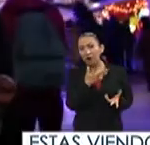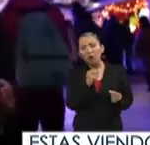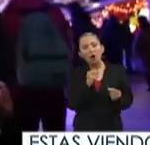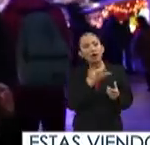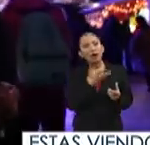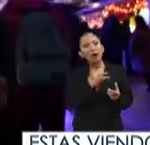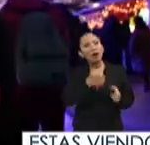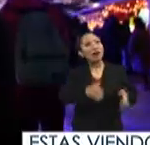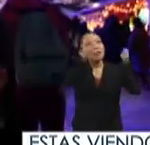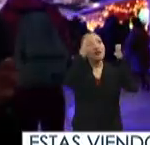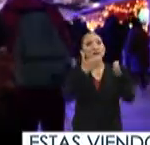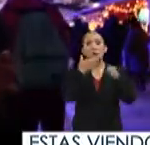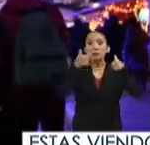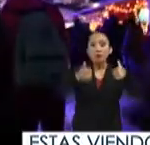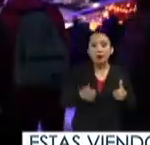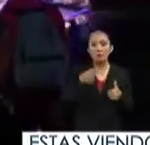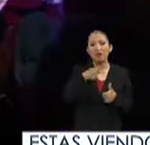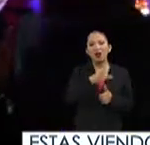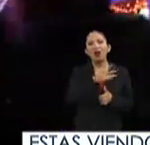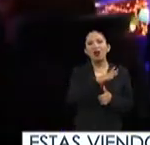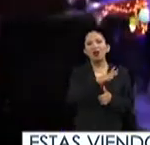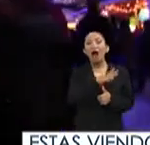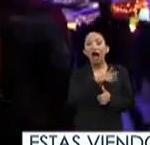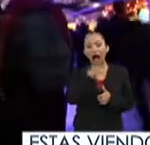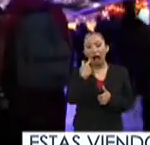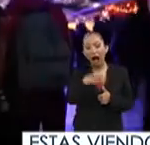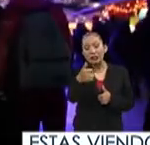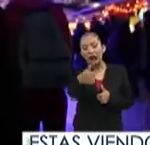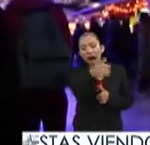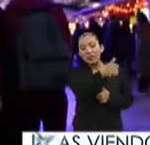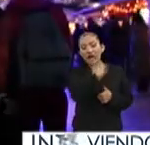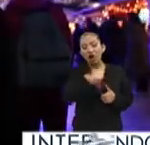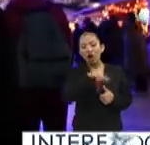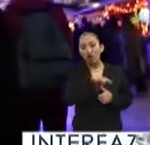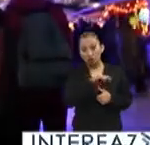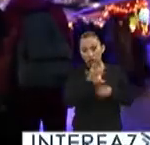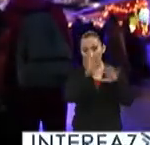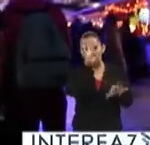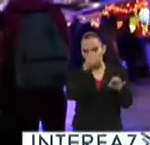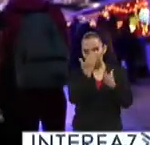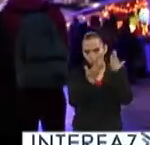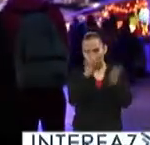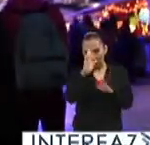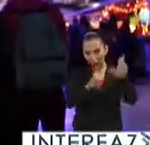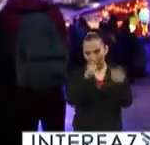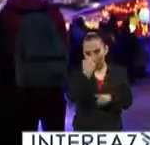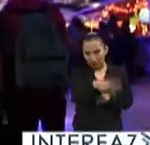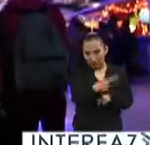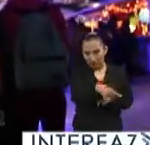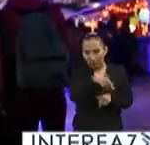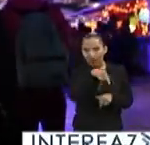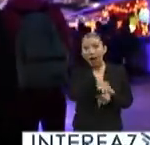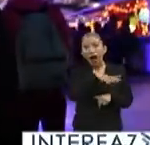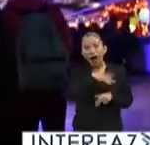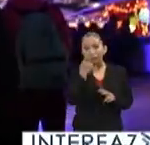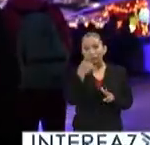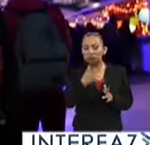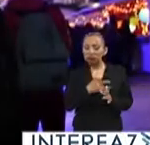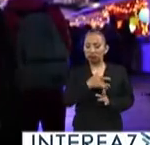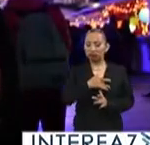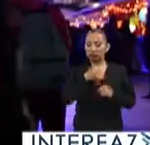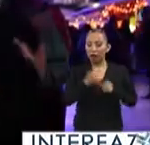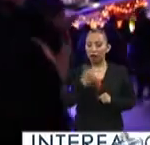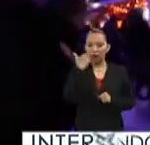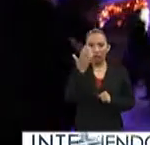contamos con infraestructura tal vez, pero hay... En cada uno de nosotros que eligió estudiar en esa normal, hay una convicción